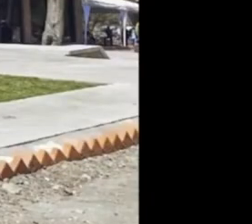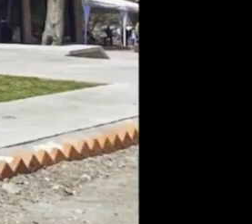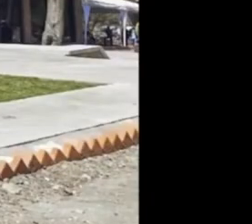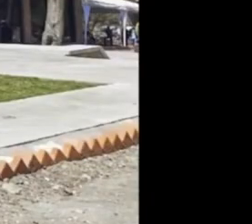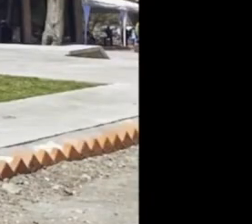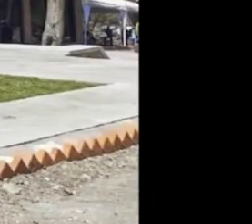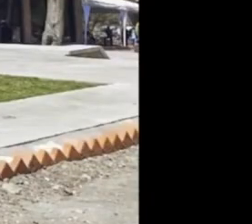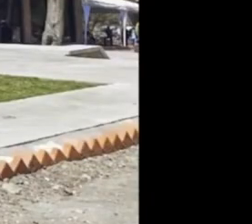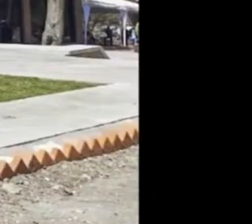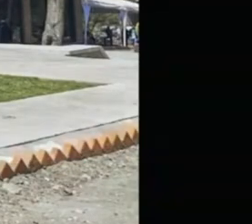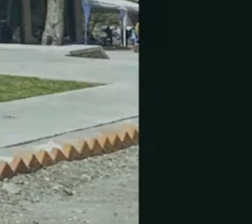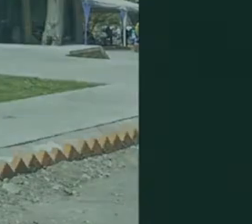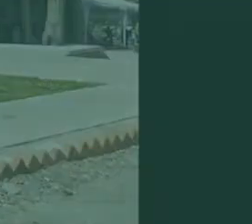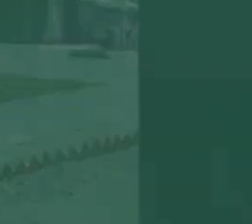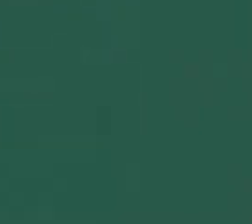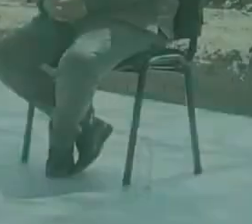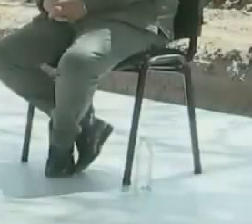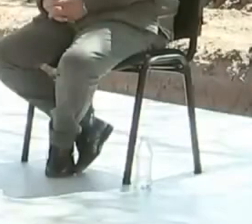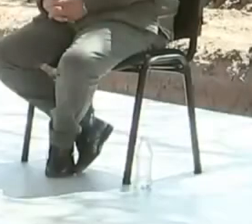1,